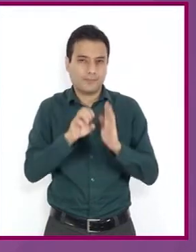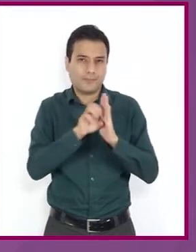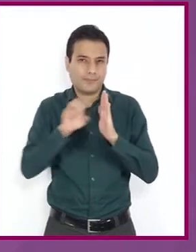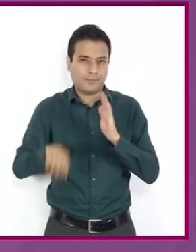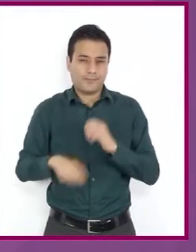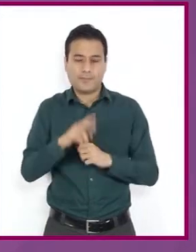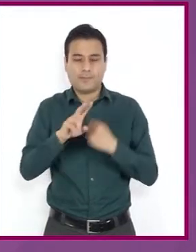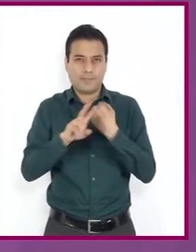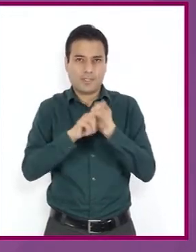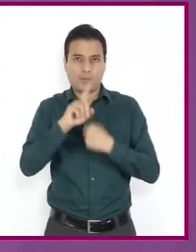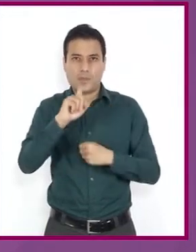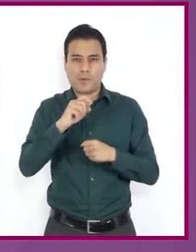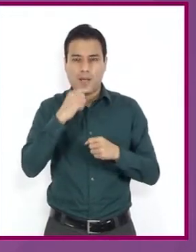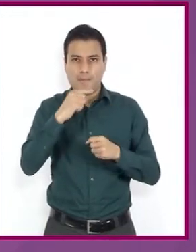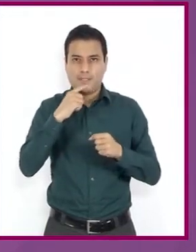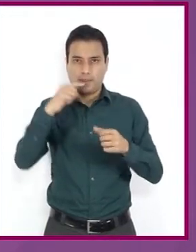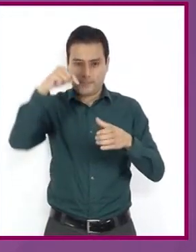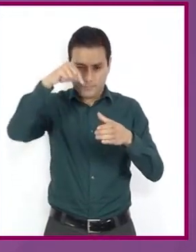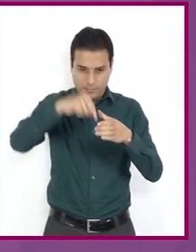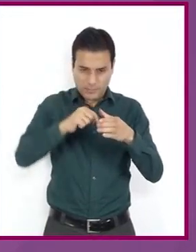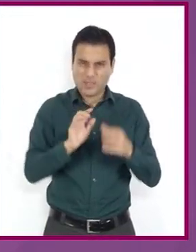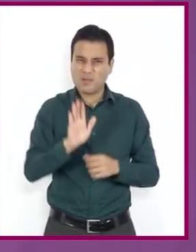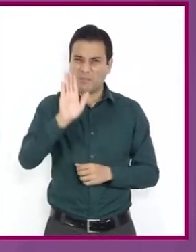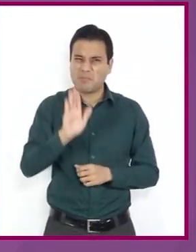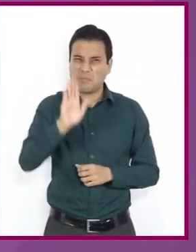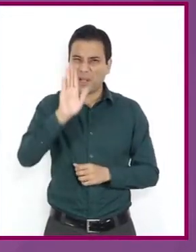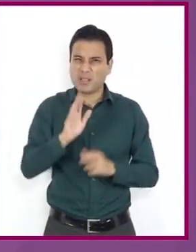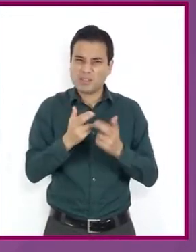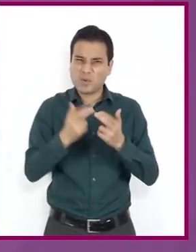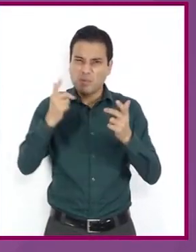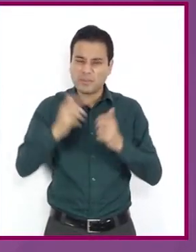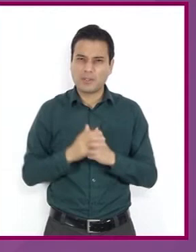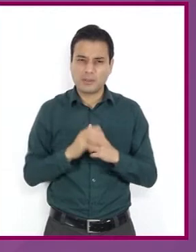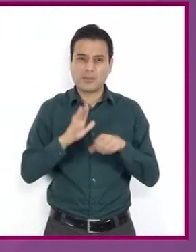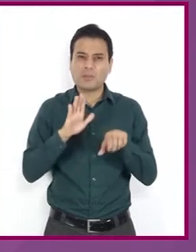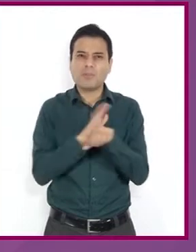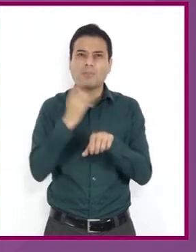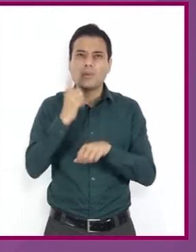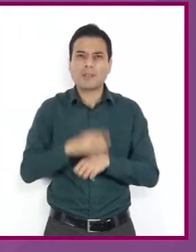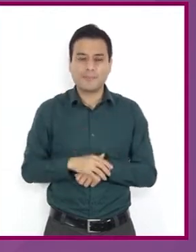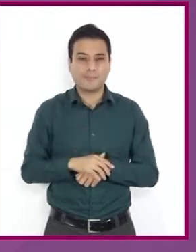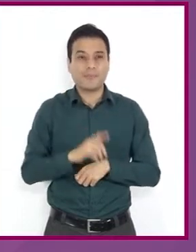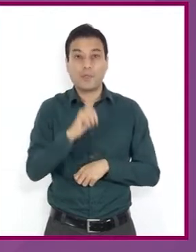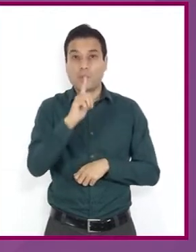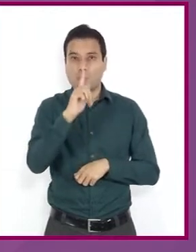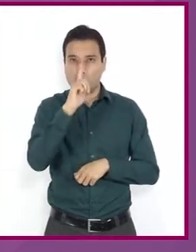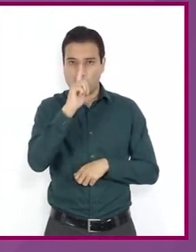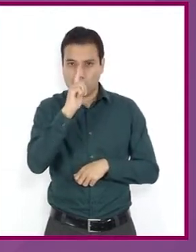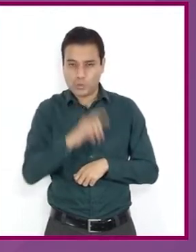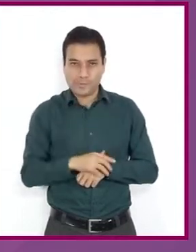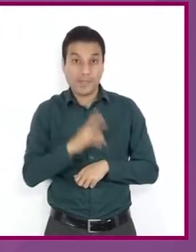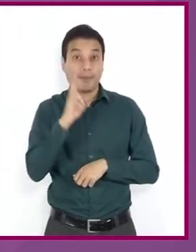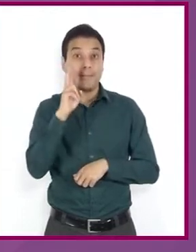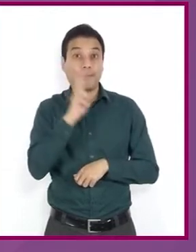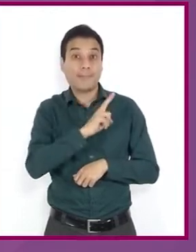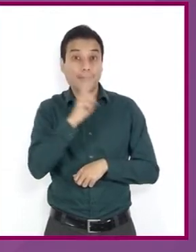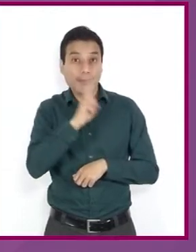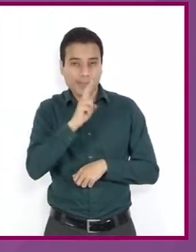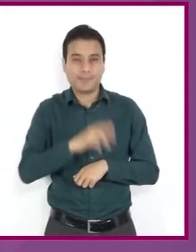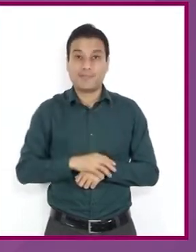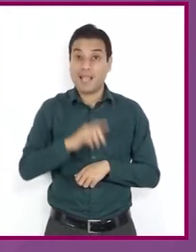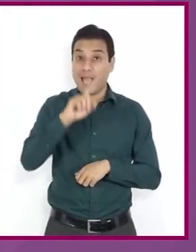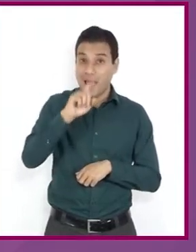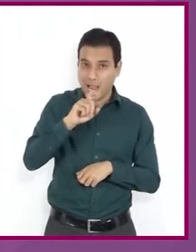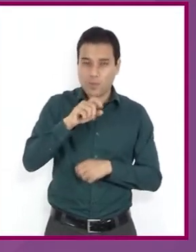en un vaso con agua. Pareciera que está quebrado. Esto se debe a que la luz viaja entre el aire, que es menos denso, y el agua, que es